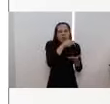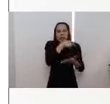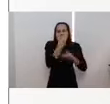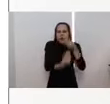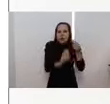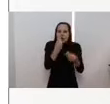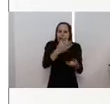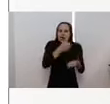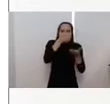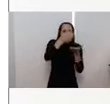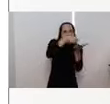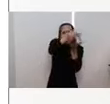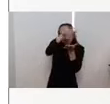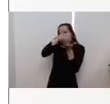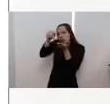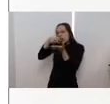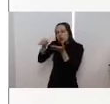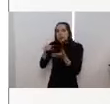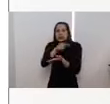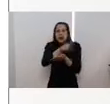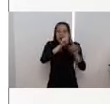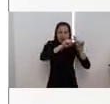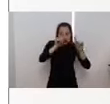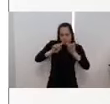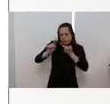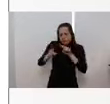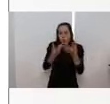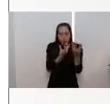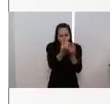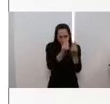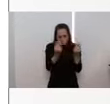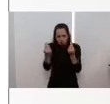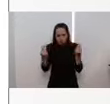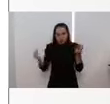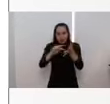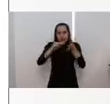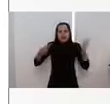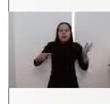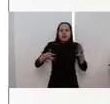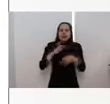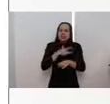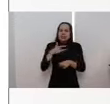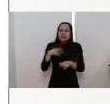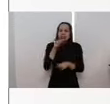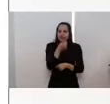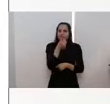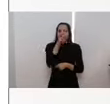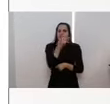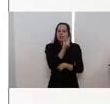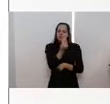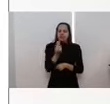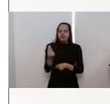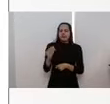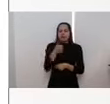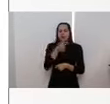encontramos que en esos grupos en esos grupos de tecnología de salud son 14 durante el 2020 se invirtieron 106 mil